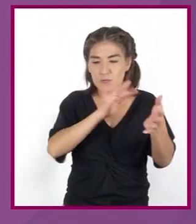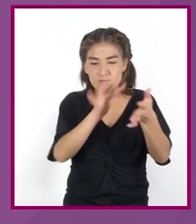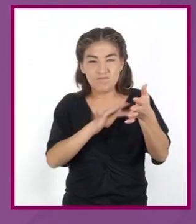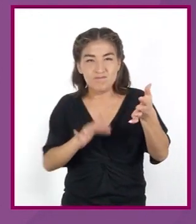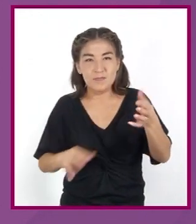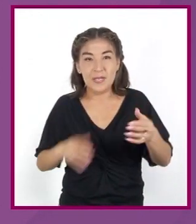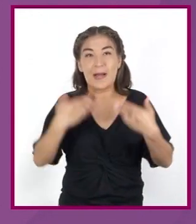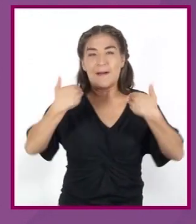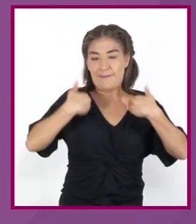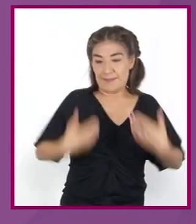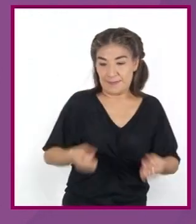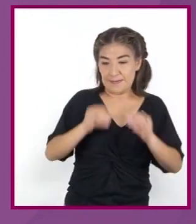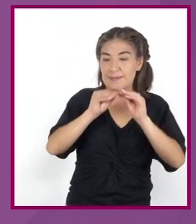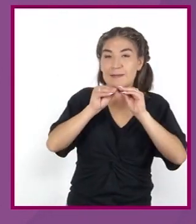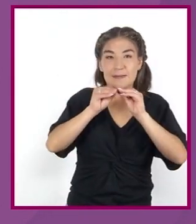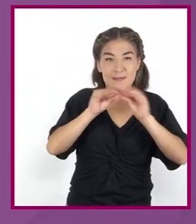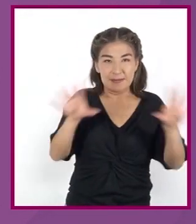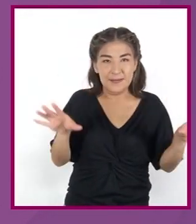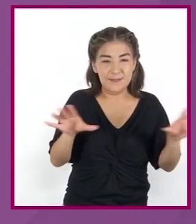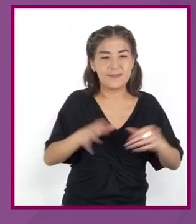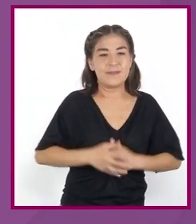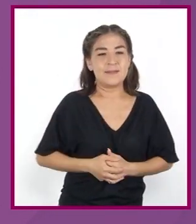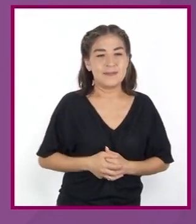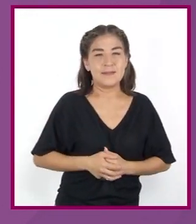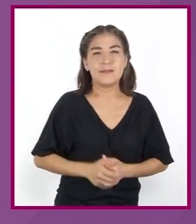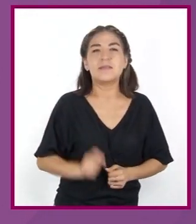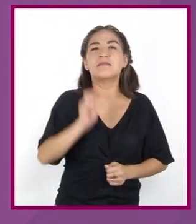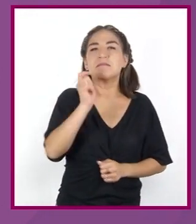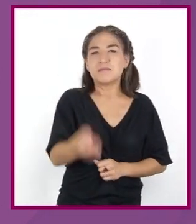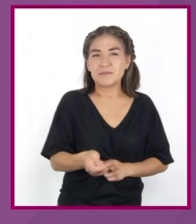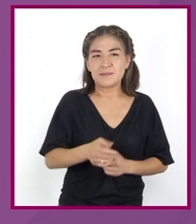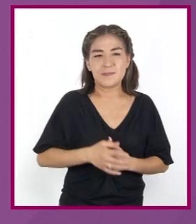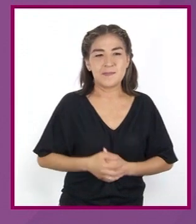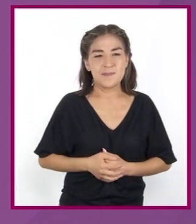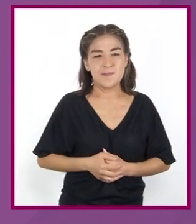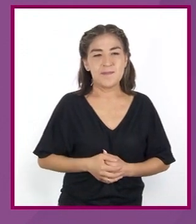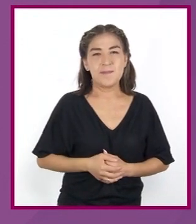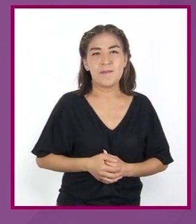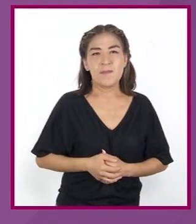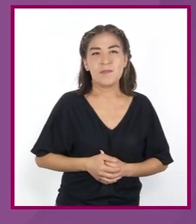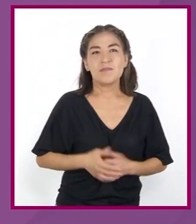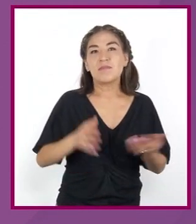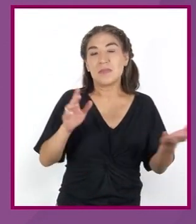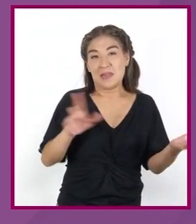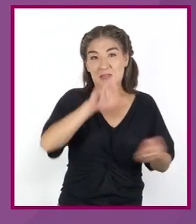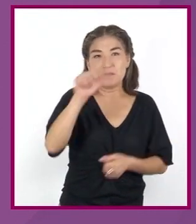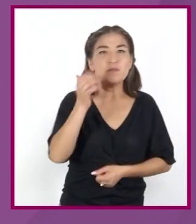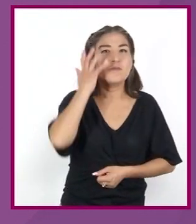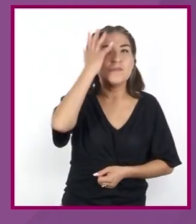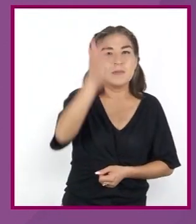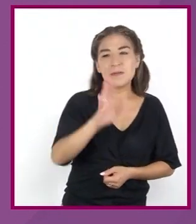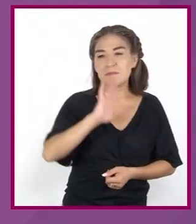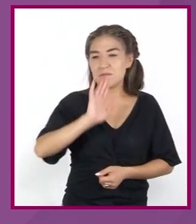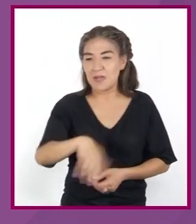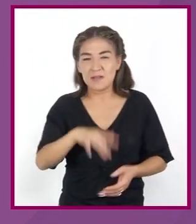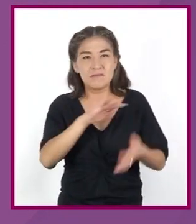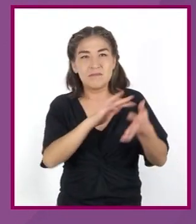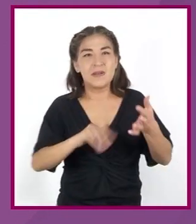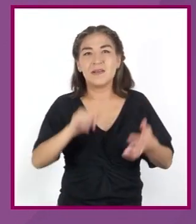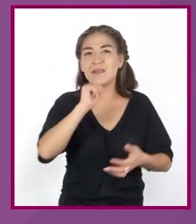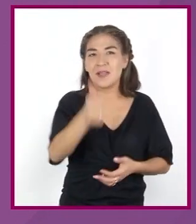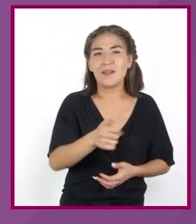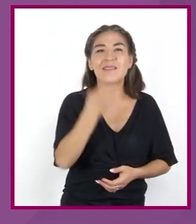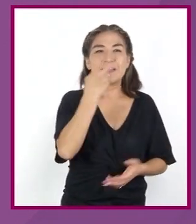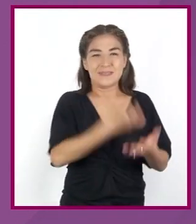estos documentos, que realmente qué consecuencias nos traería. En este caso,